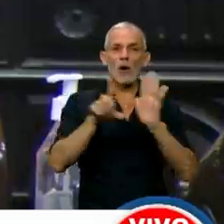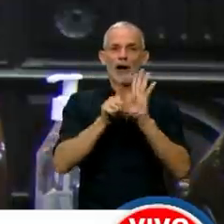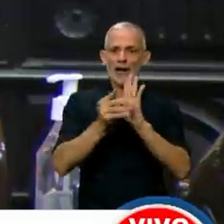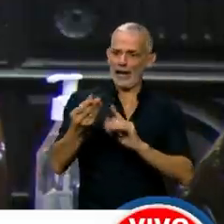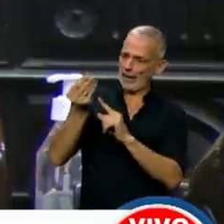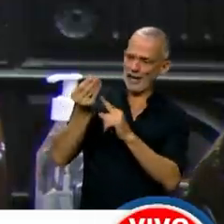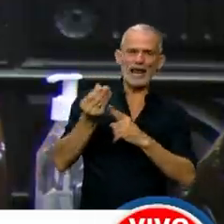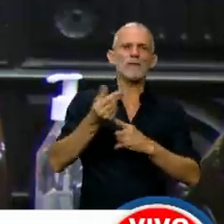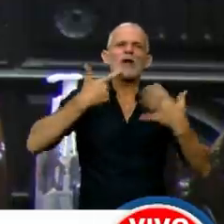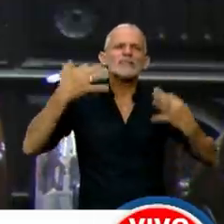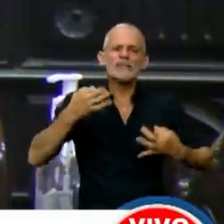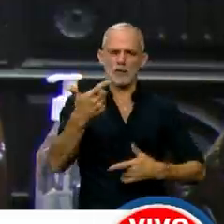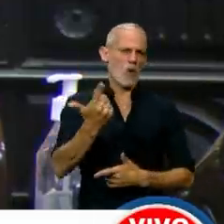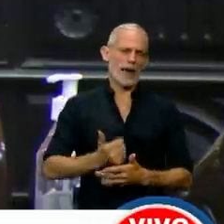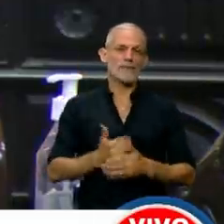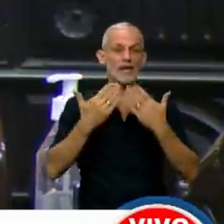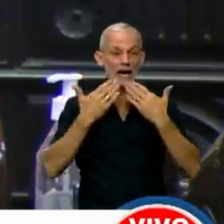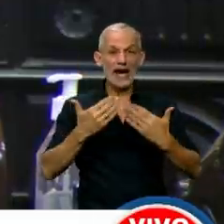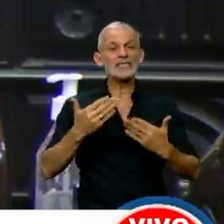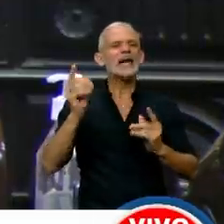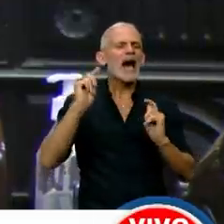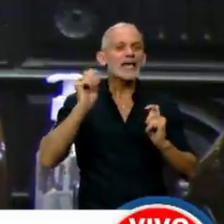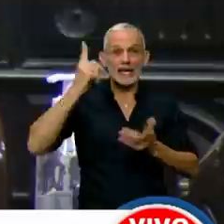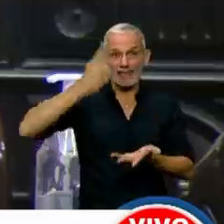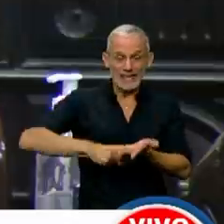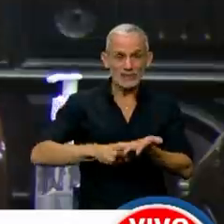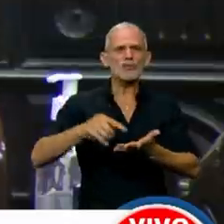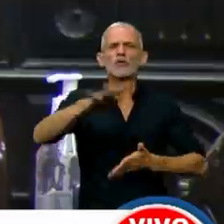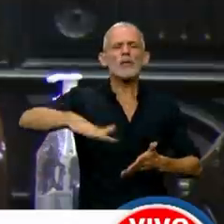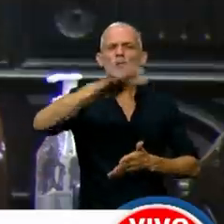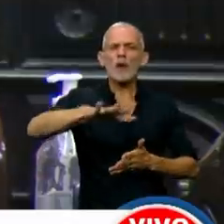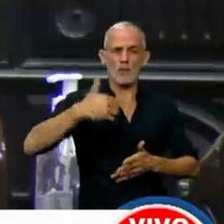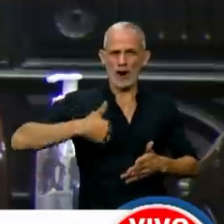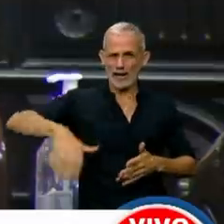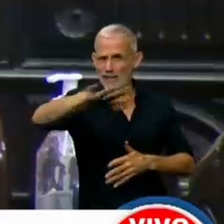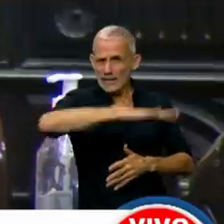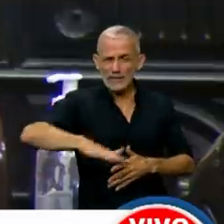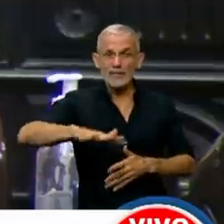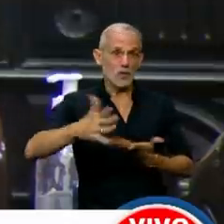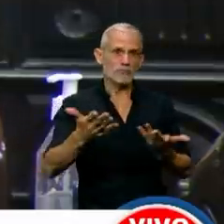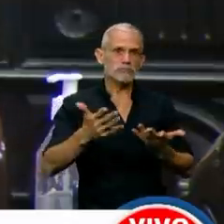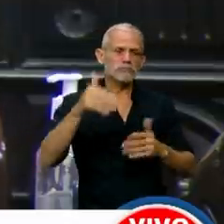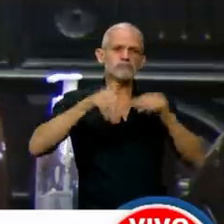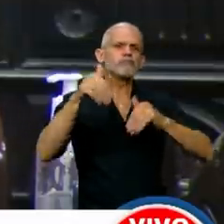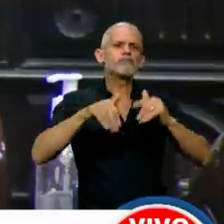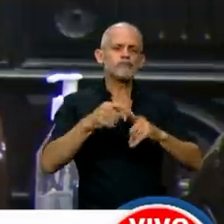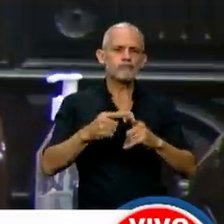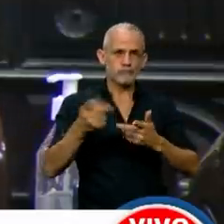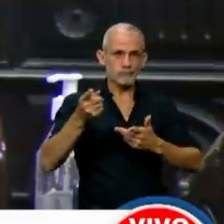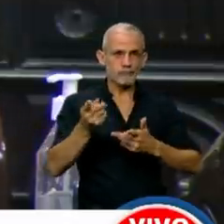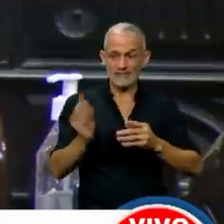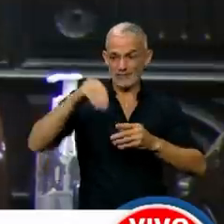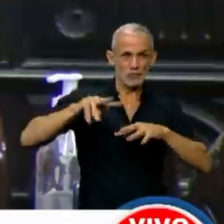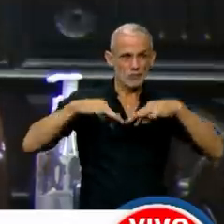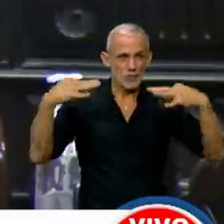sin seriedad gracias a la decisión del pueblo argentino que sumó a este recibo a